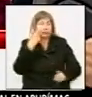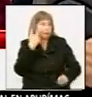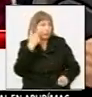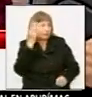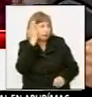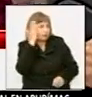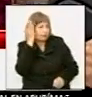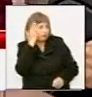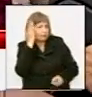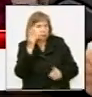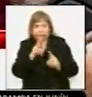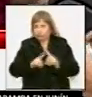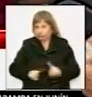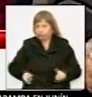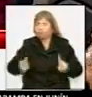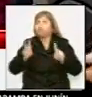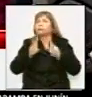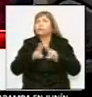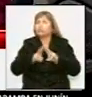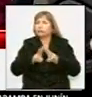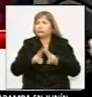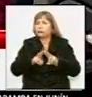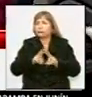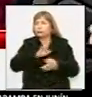el valor que tienen